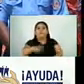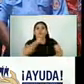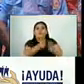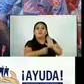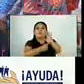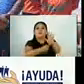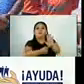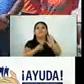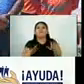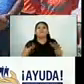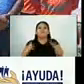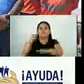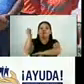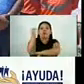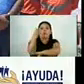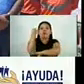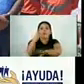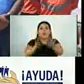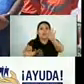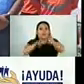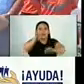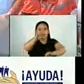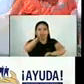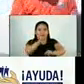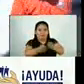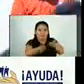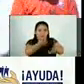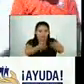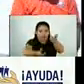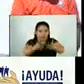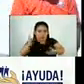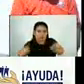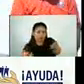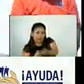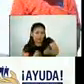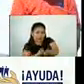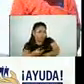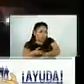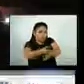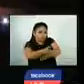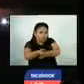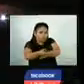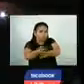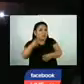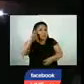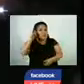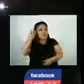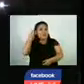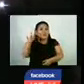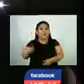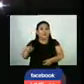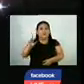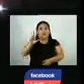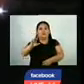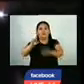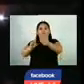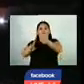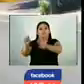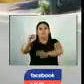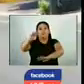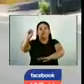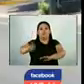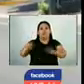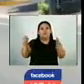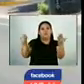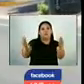Se suman a estas emergencias los 15 incendios atendidos por el Cuerpo de Bomberos, una cifra que representa un 36% en